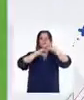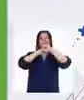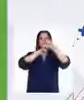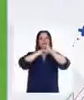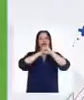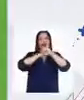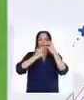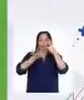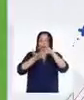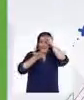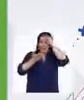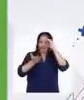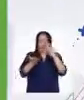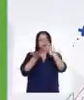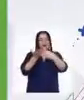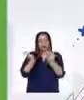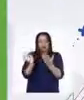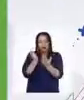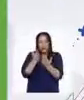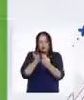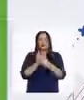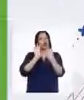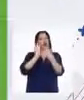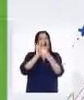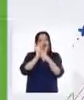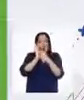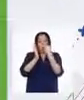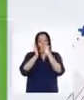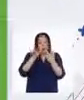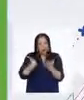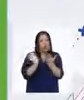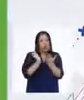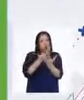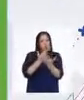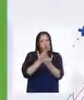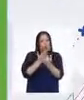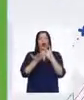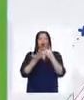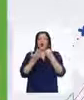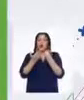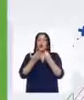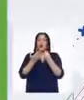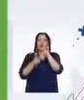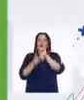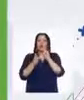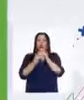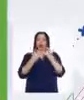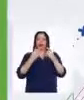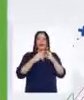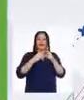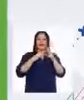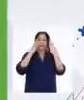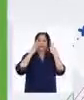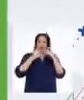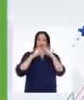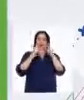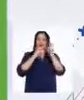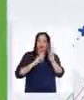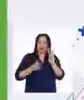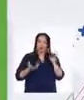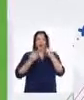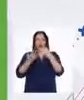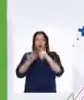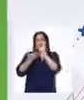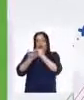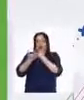las revistas, pude ver los logotipos, diseño para web, ¿no? Todo lo que es gráfica, tanto